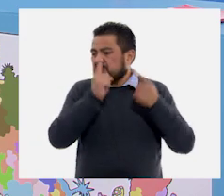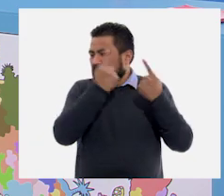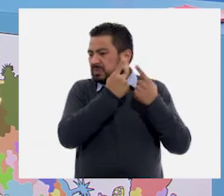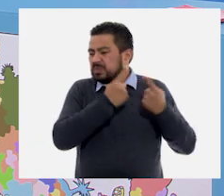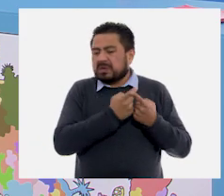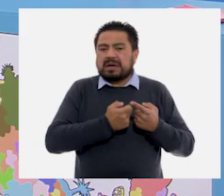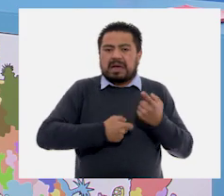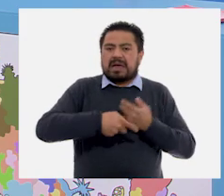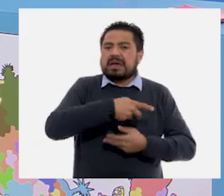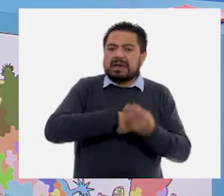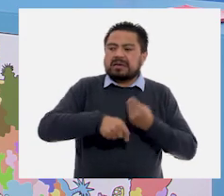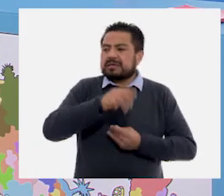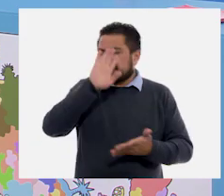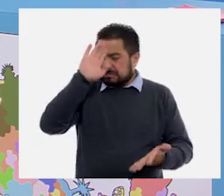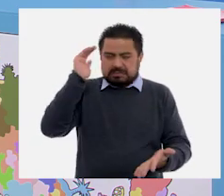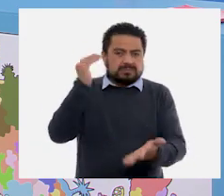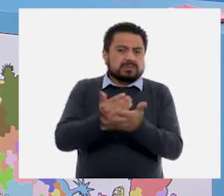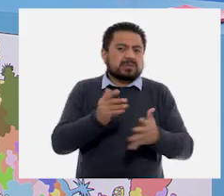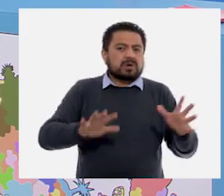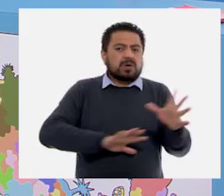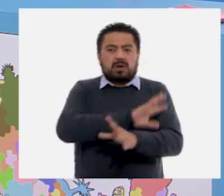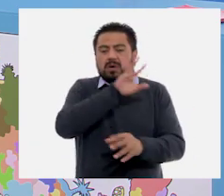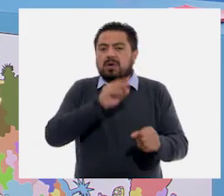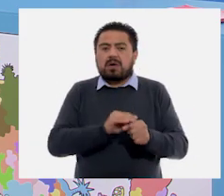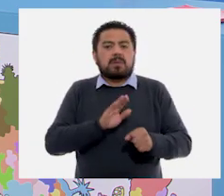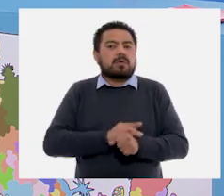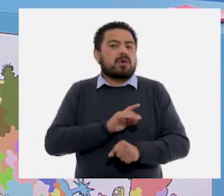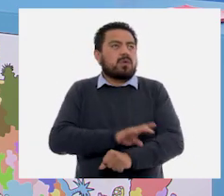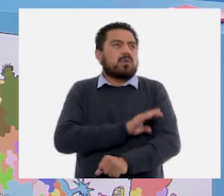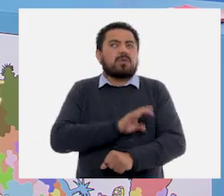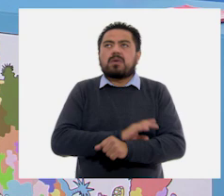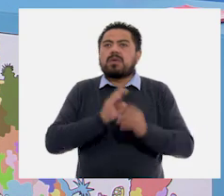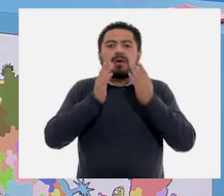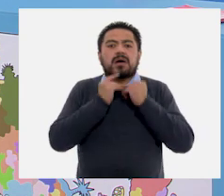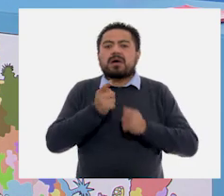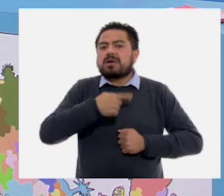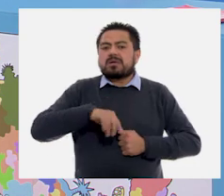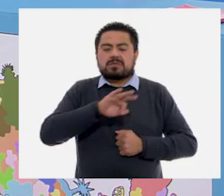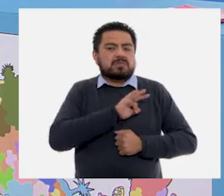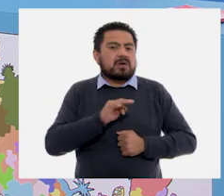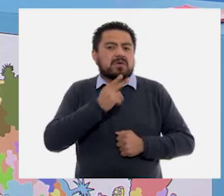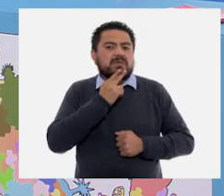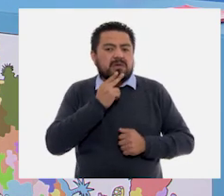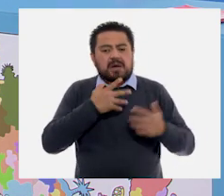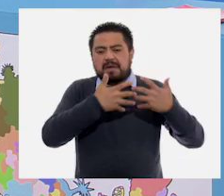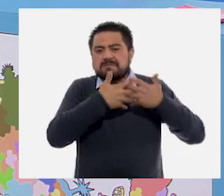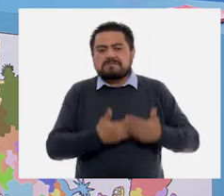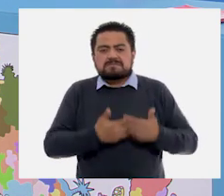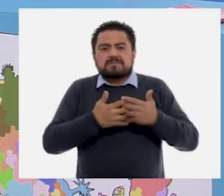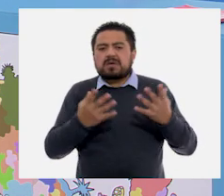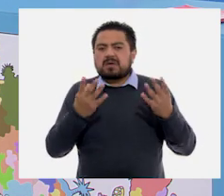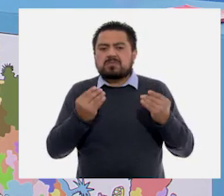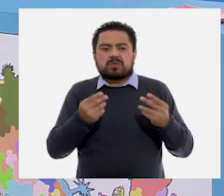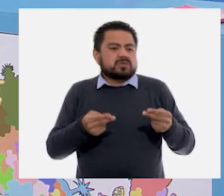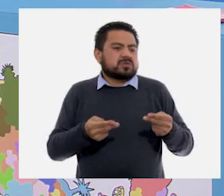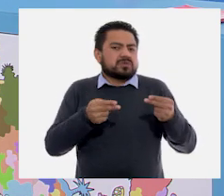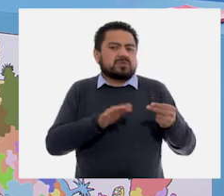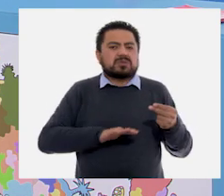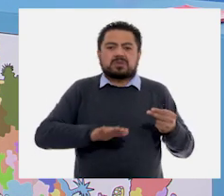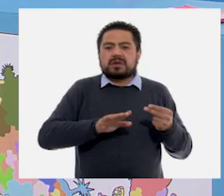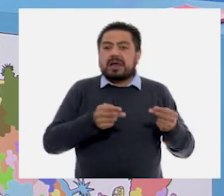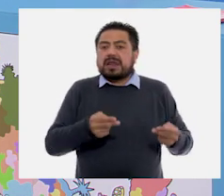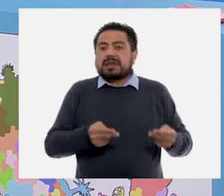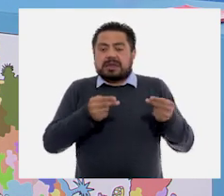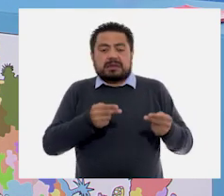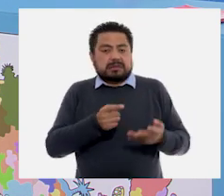economía se paralizaría por completo porque sin electricidad no podrían funcionar las fábricas y muchísimos negocios. Los